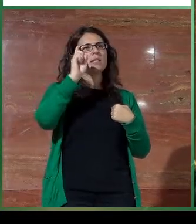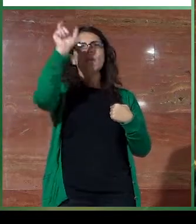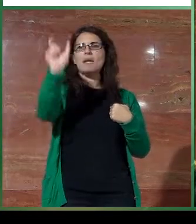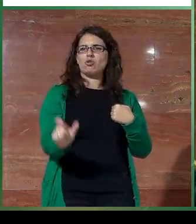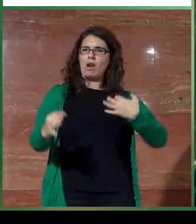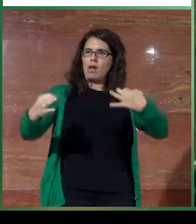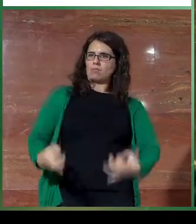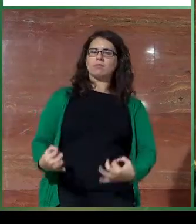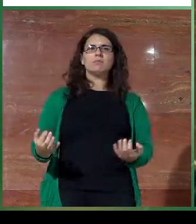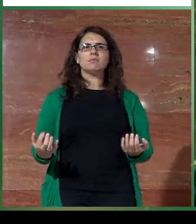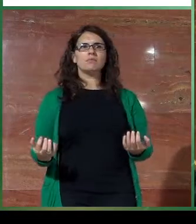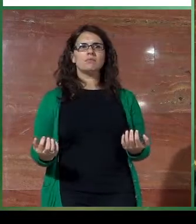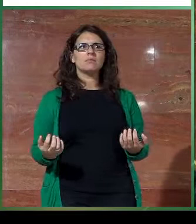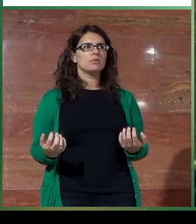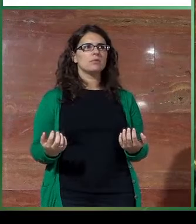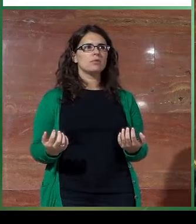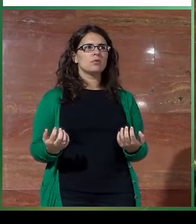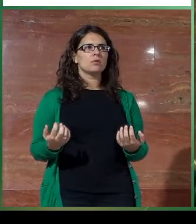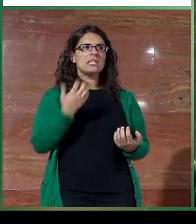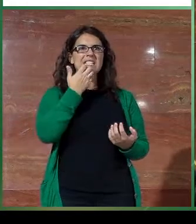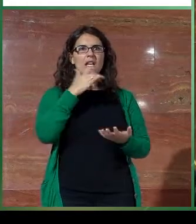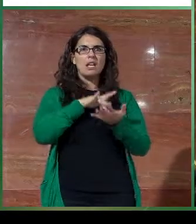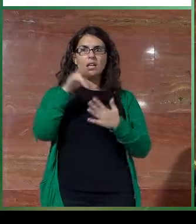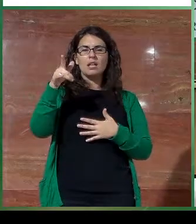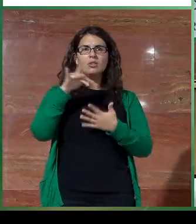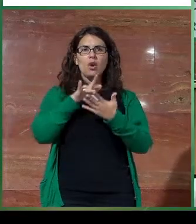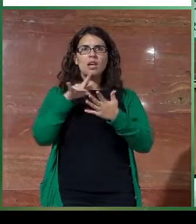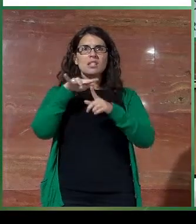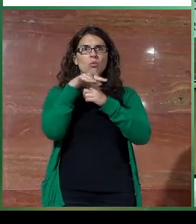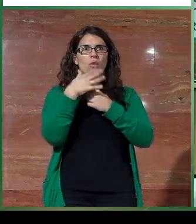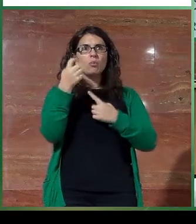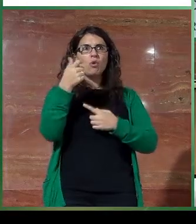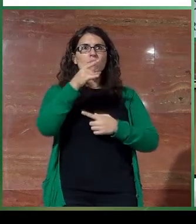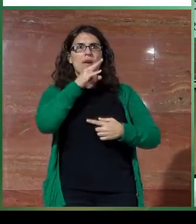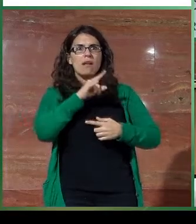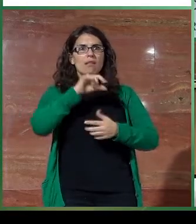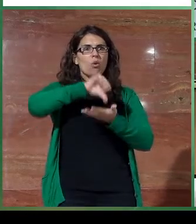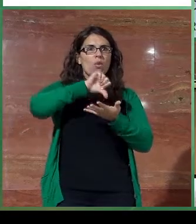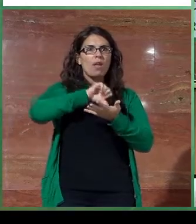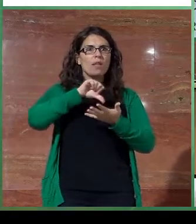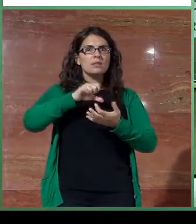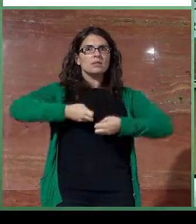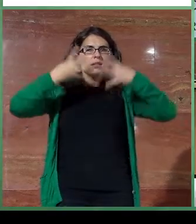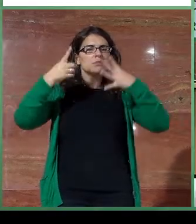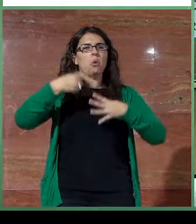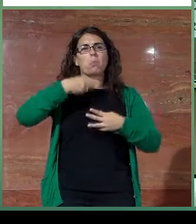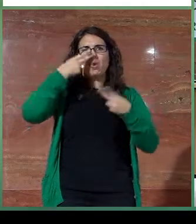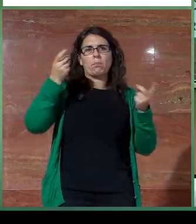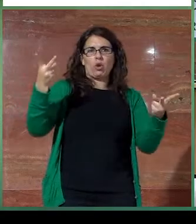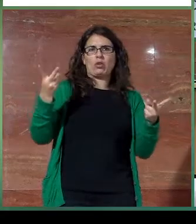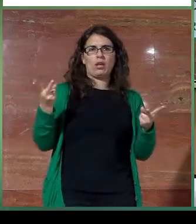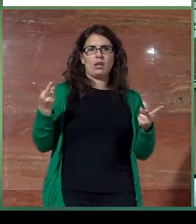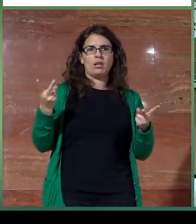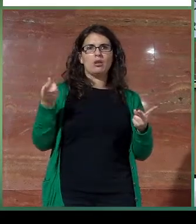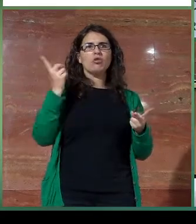persona, en cuanto que se pueda encontrar en un entorno hostil en las ciudades o en sus propias edificaciones. Seguimos pensando en lo bonito